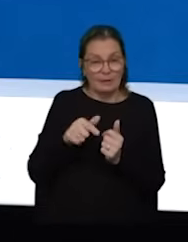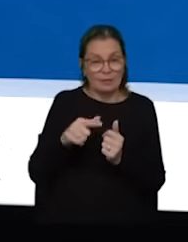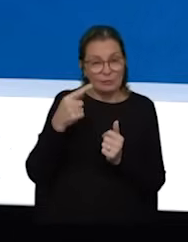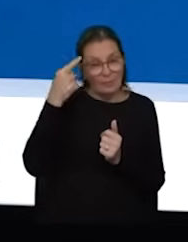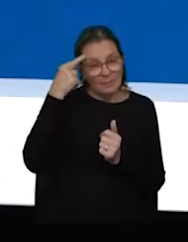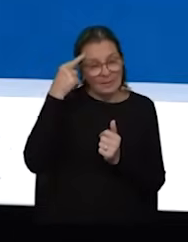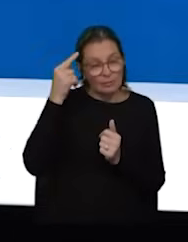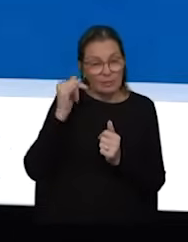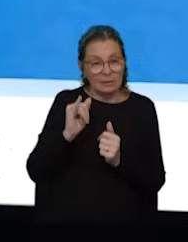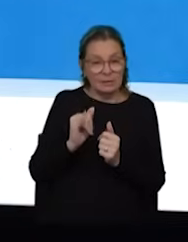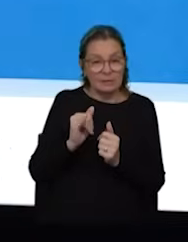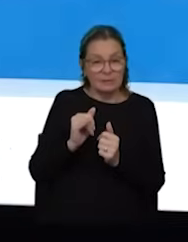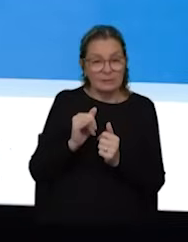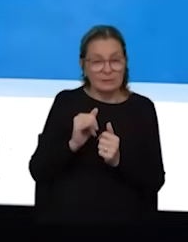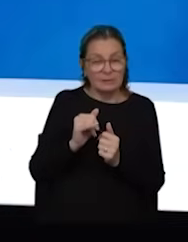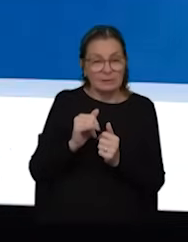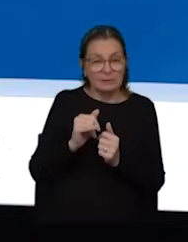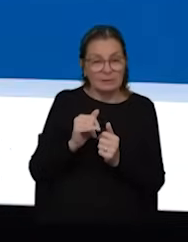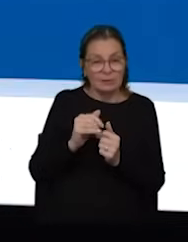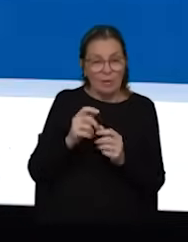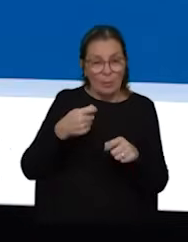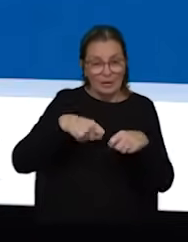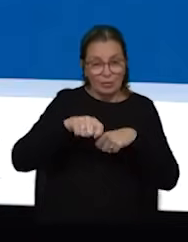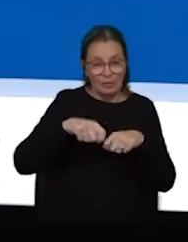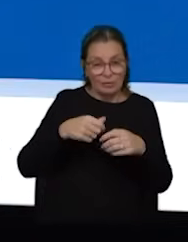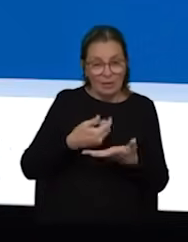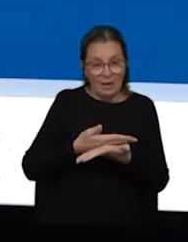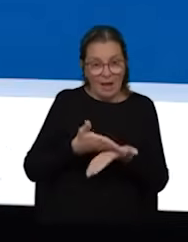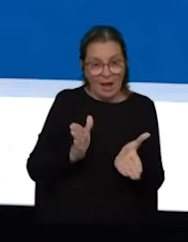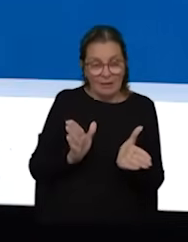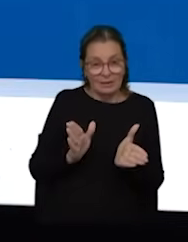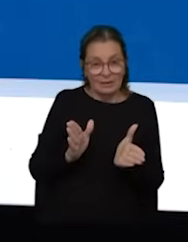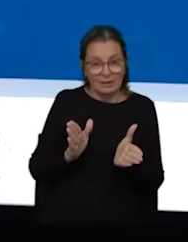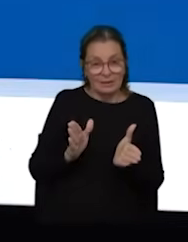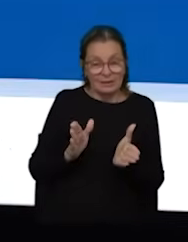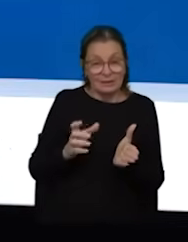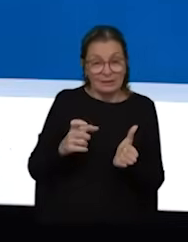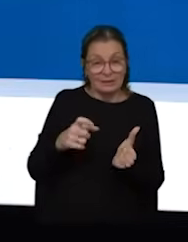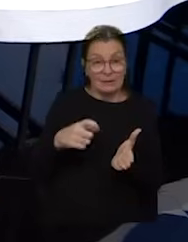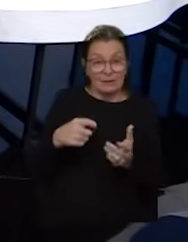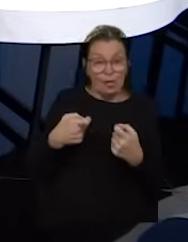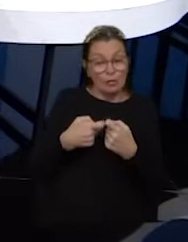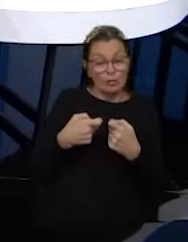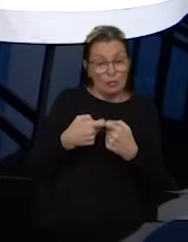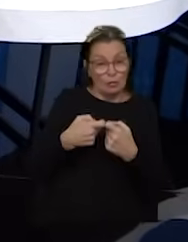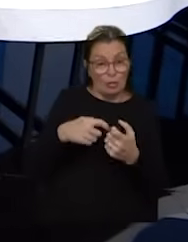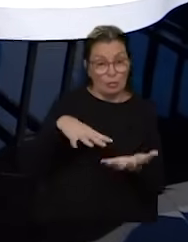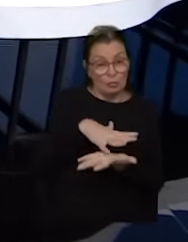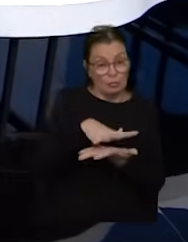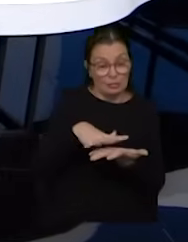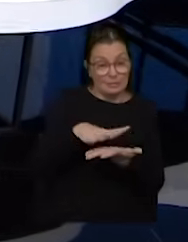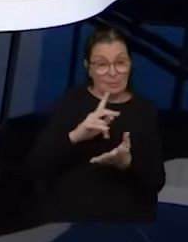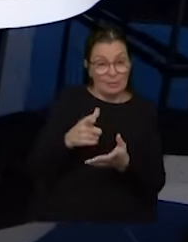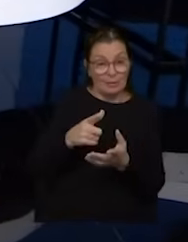creo que este este compás de negociación que se abre a la interna de la coalición está generando también un escenario